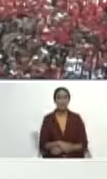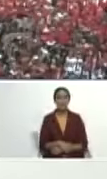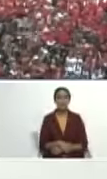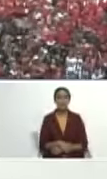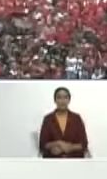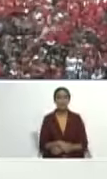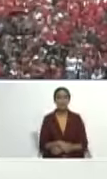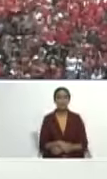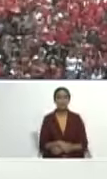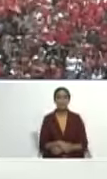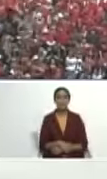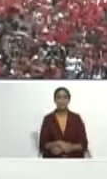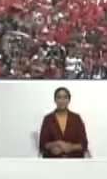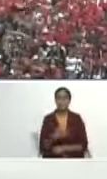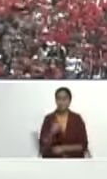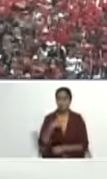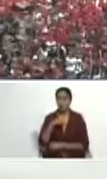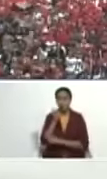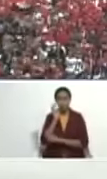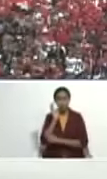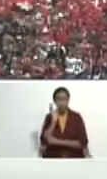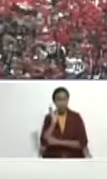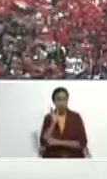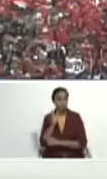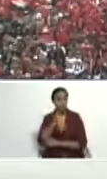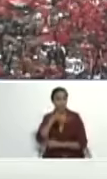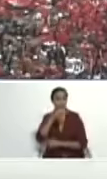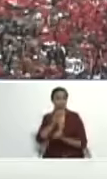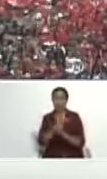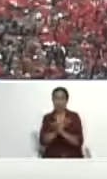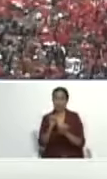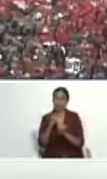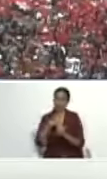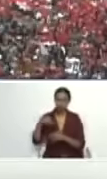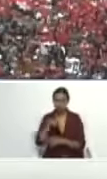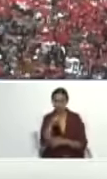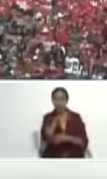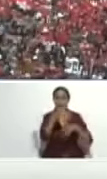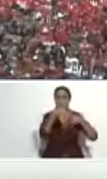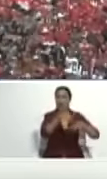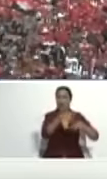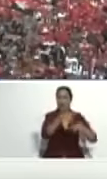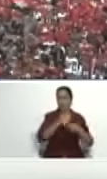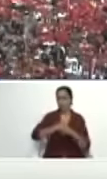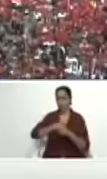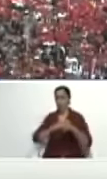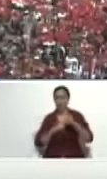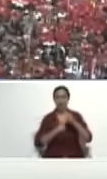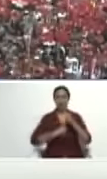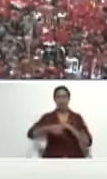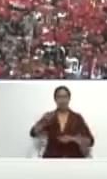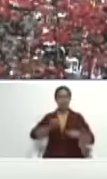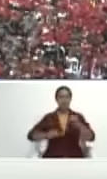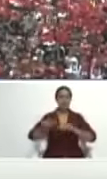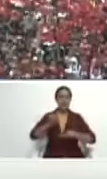Al salir de la asamblea me voy para allá a bailar salsa con Factor M.